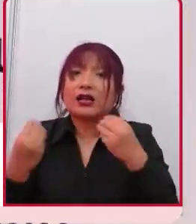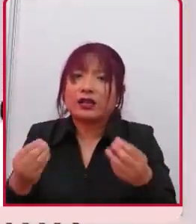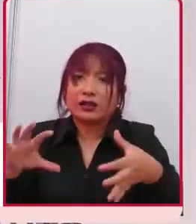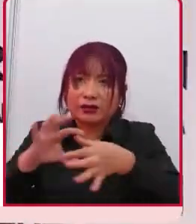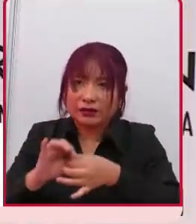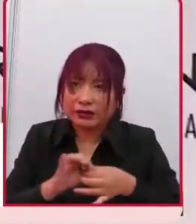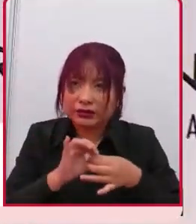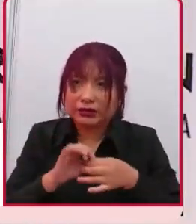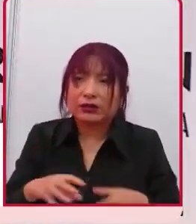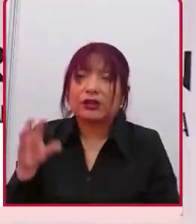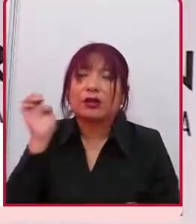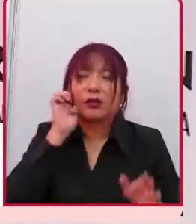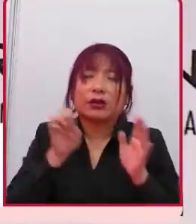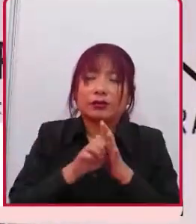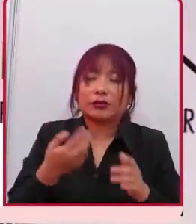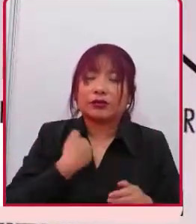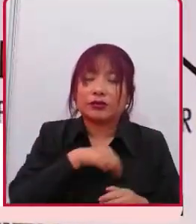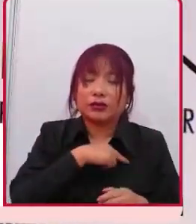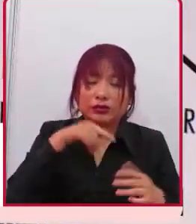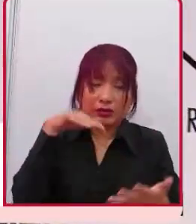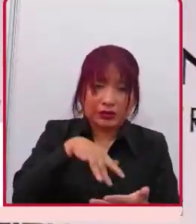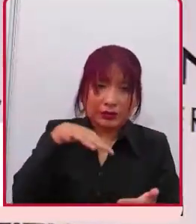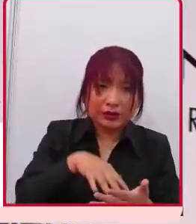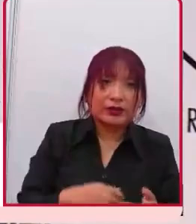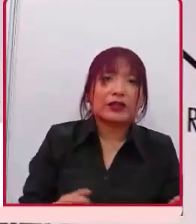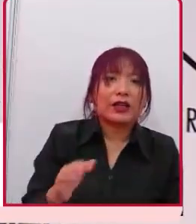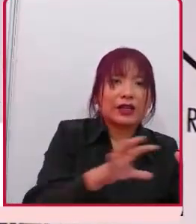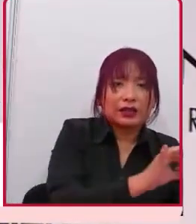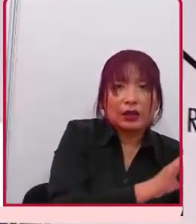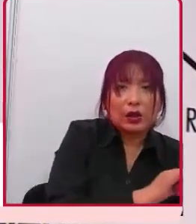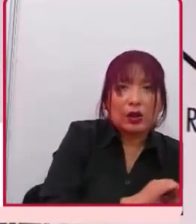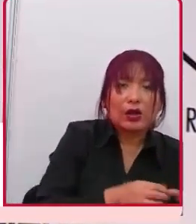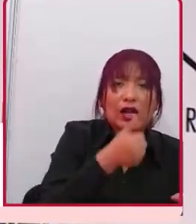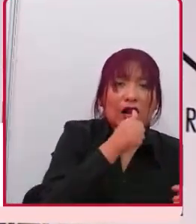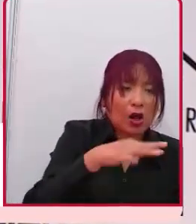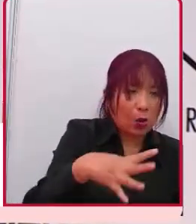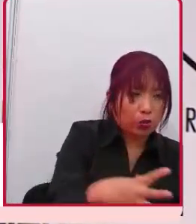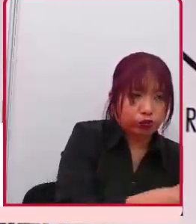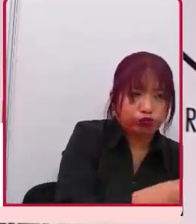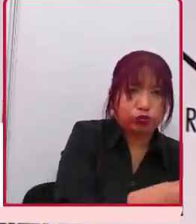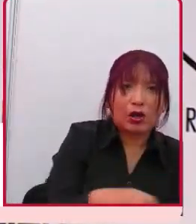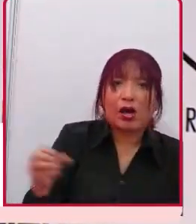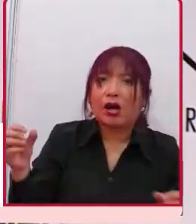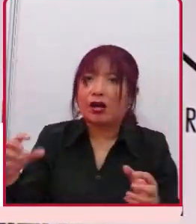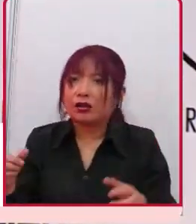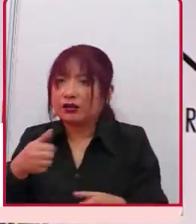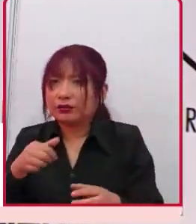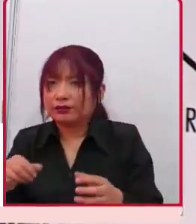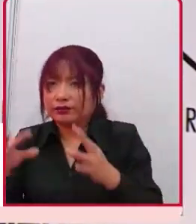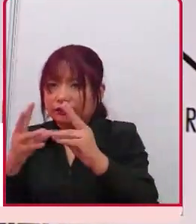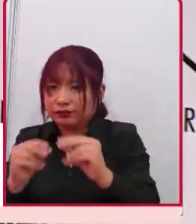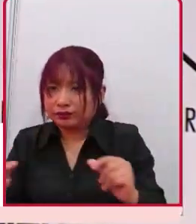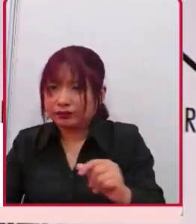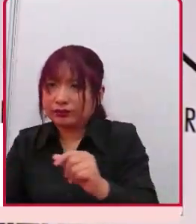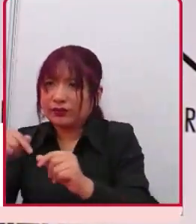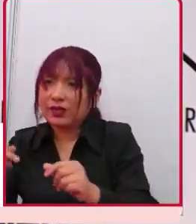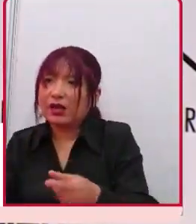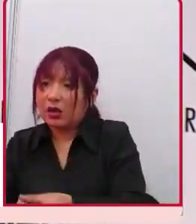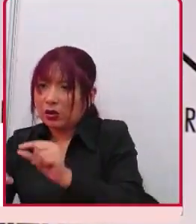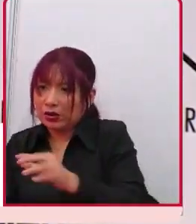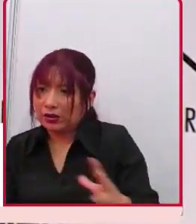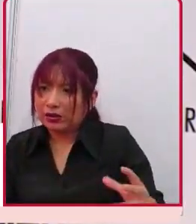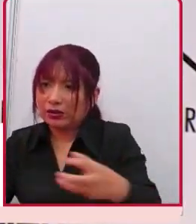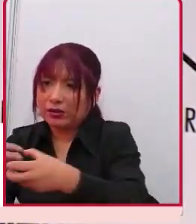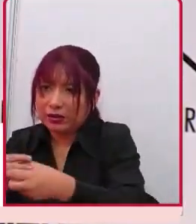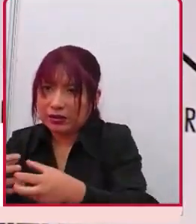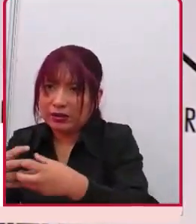si estaba asociado a un tipo lateral, ocluido, vetillas, corona, y lo que obtuvimos es que sí había